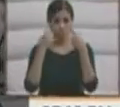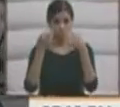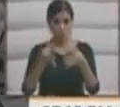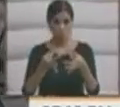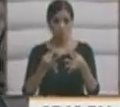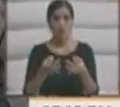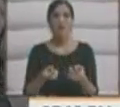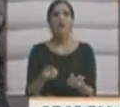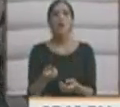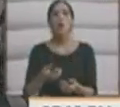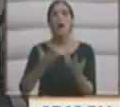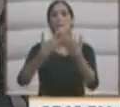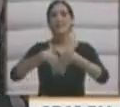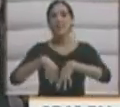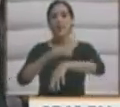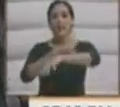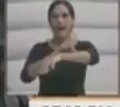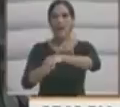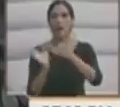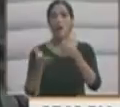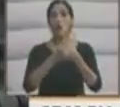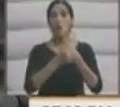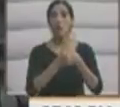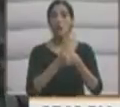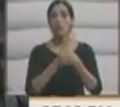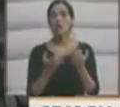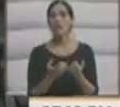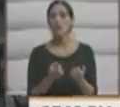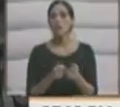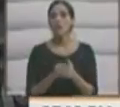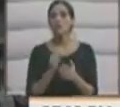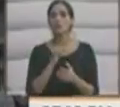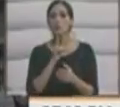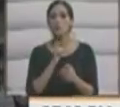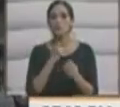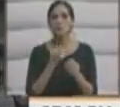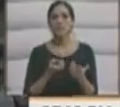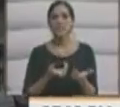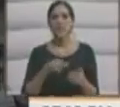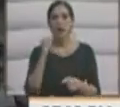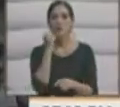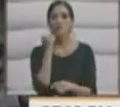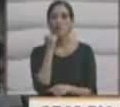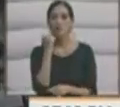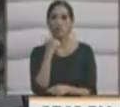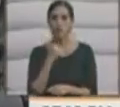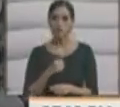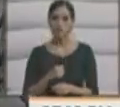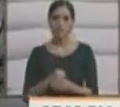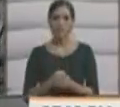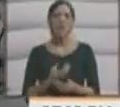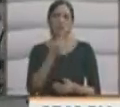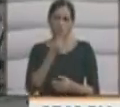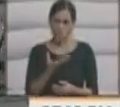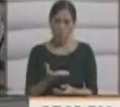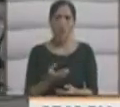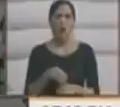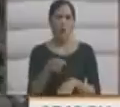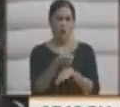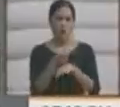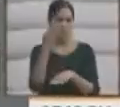carne han escondido el producto y actuado de manera arbitraria. Qué bueno que el Estado lo sepa. Vean